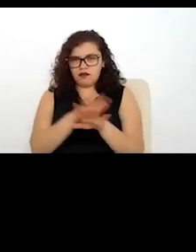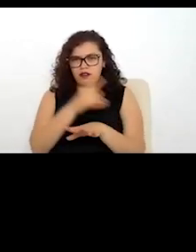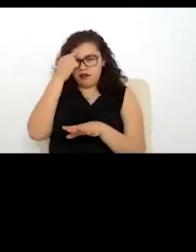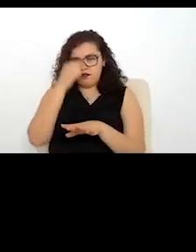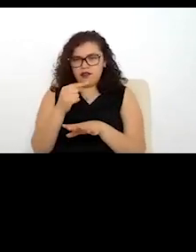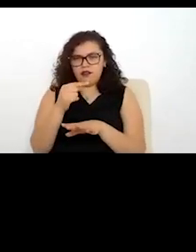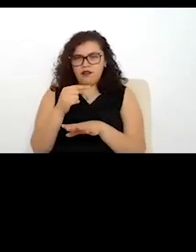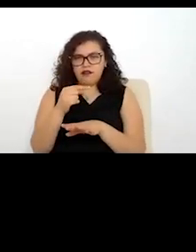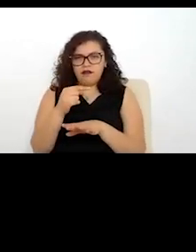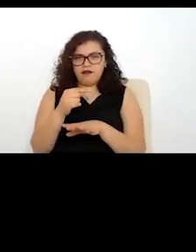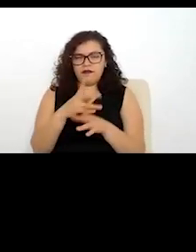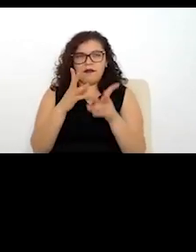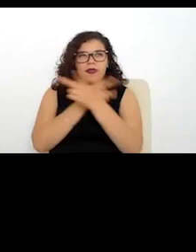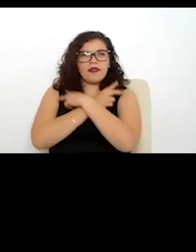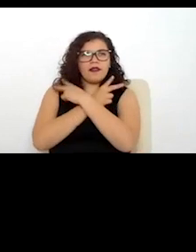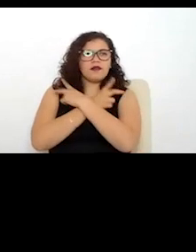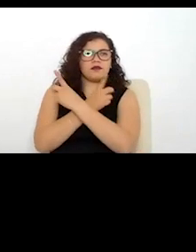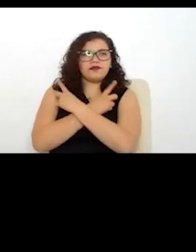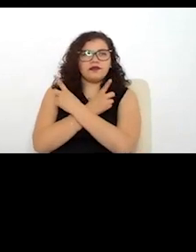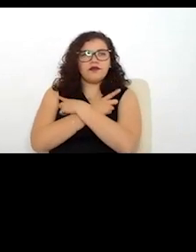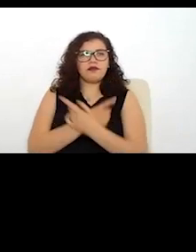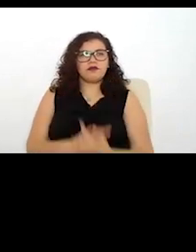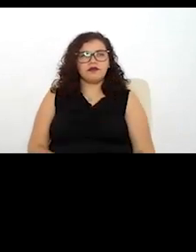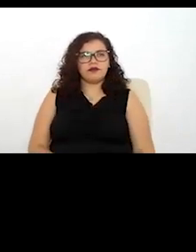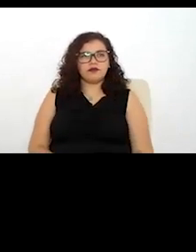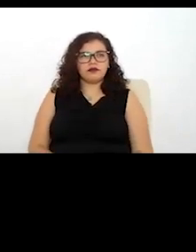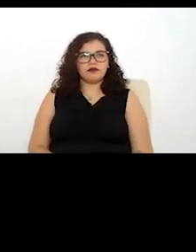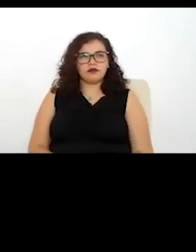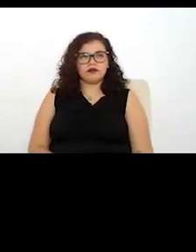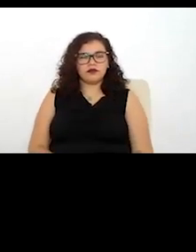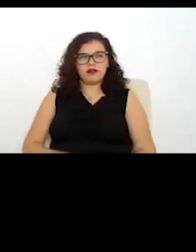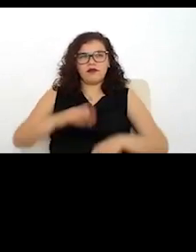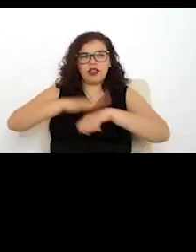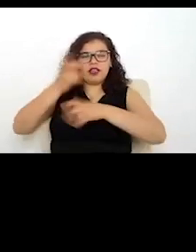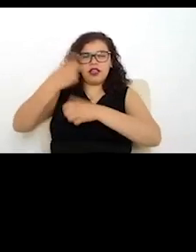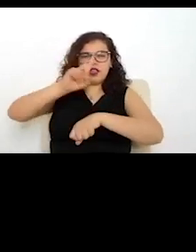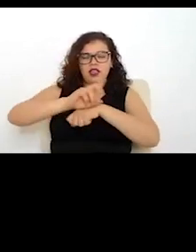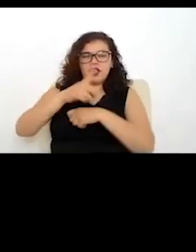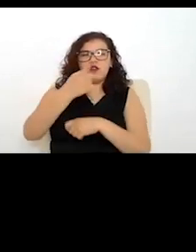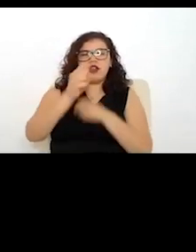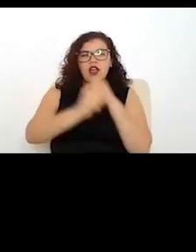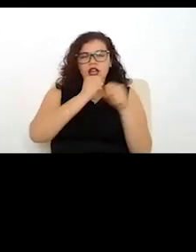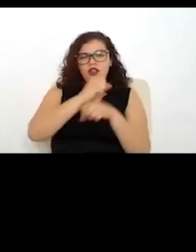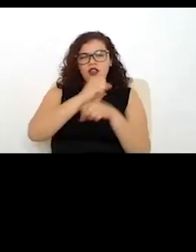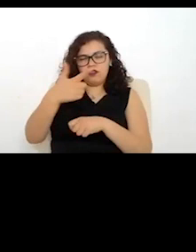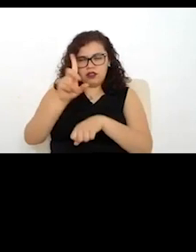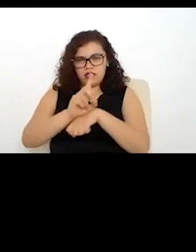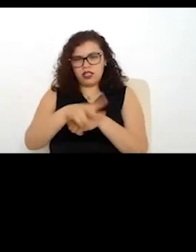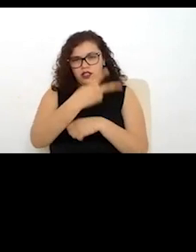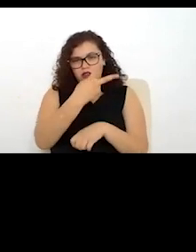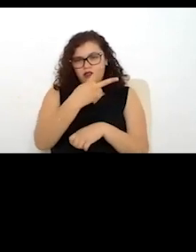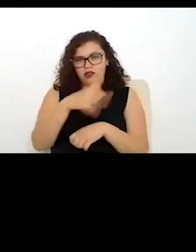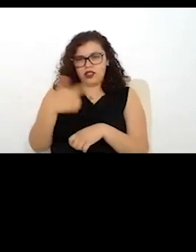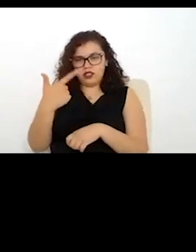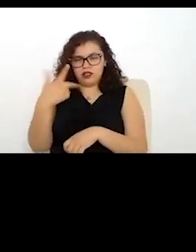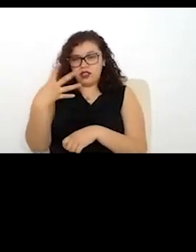como vacaciones dignas. Y pues se aumentaron los días. Entonces ahora el primer año serían 12 días, el segundo año serían 14 días,